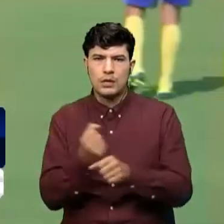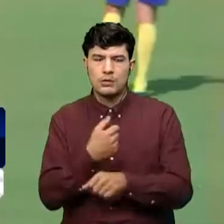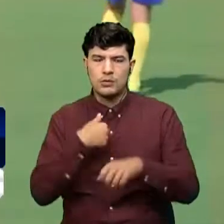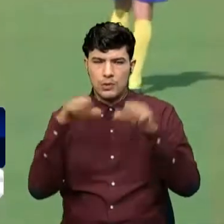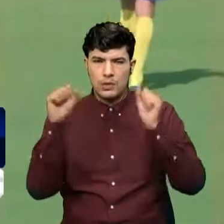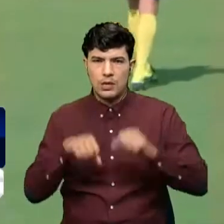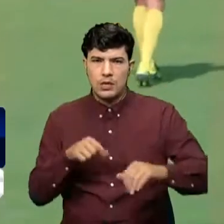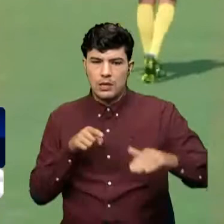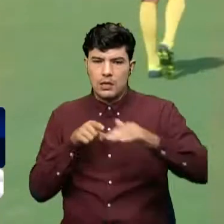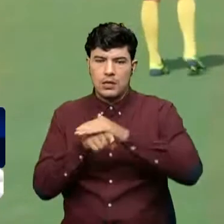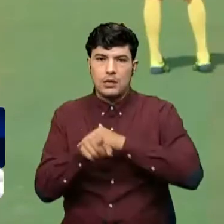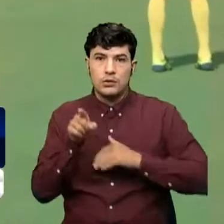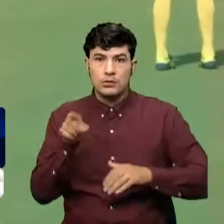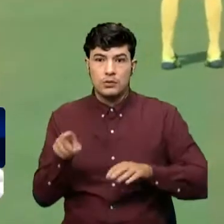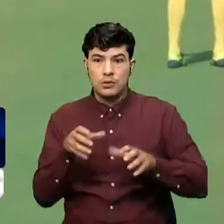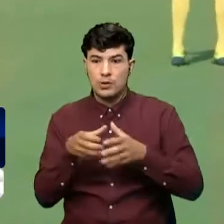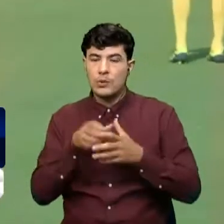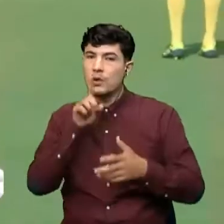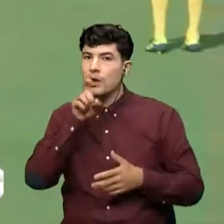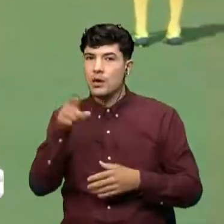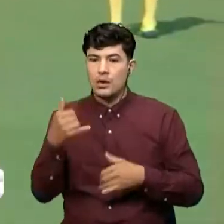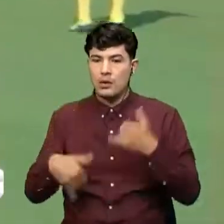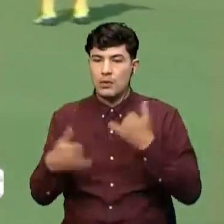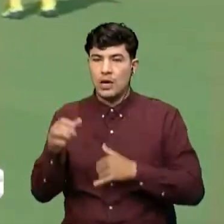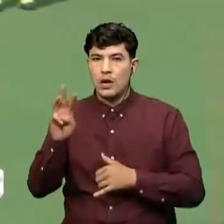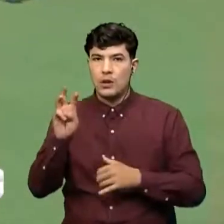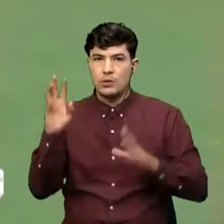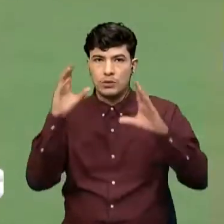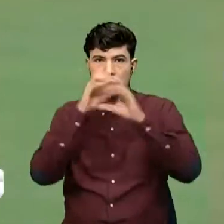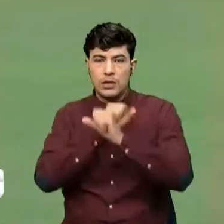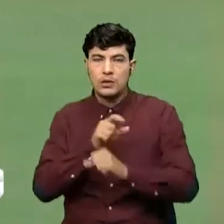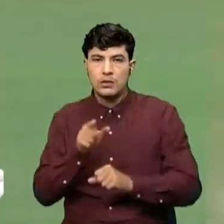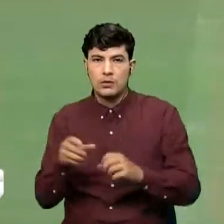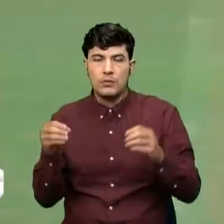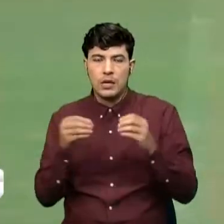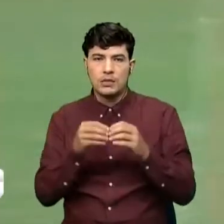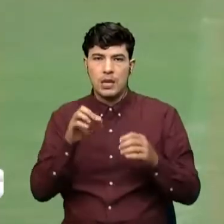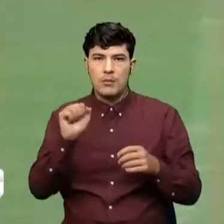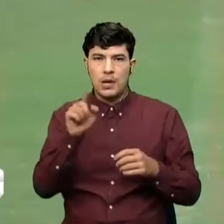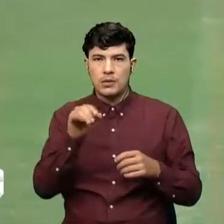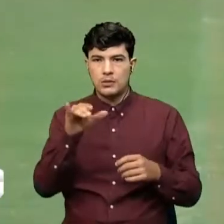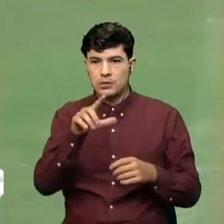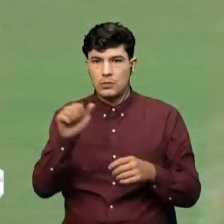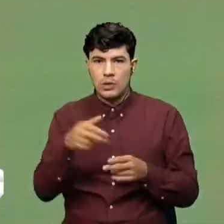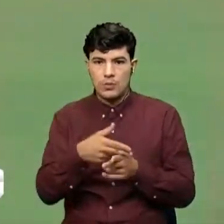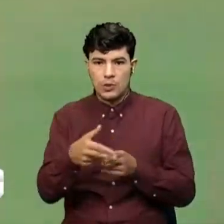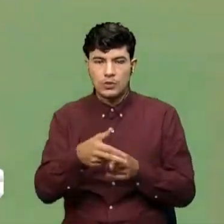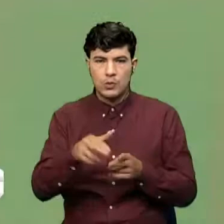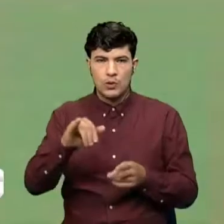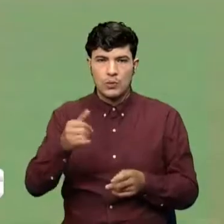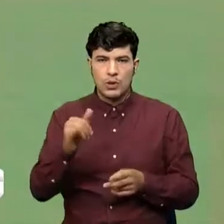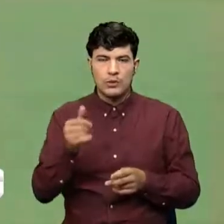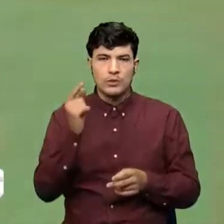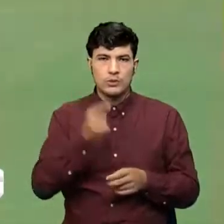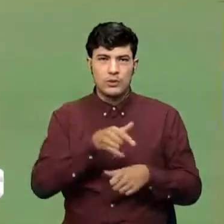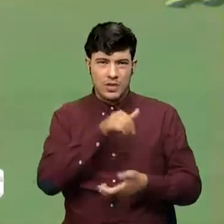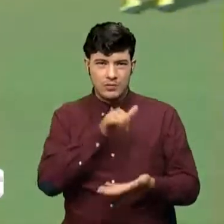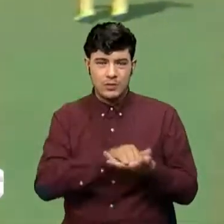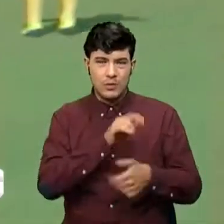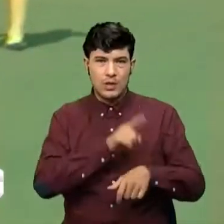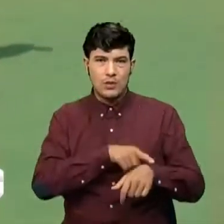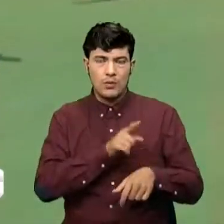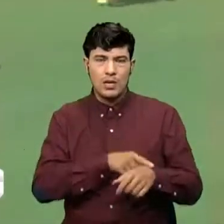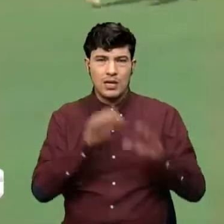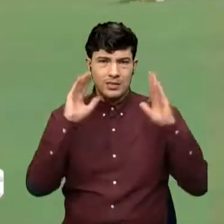atlético bucaramanga jugará este domingo a las 8 de la noche en el estadio pascual guerrero ante el américa de cali y el próximo jueves recibirá a esa misma hora en el estadio